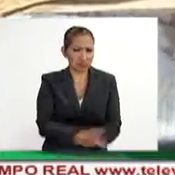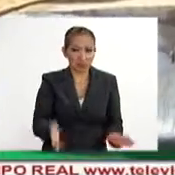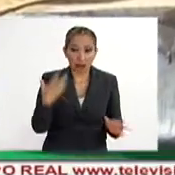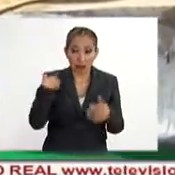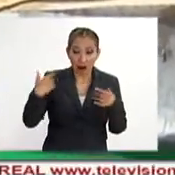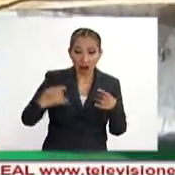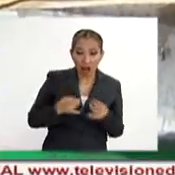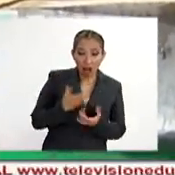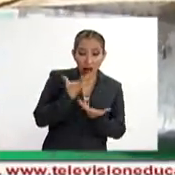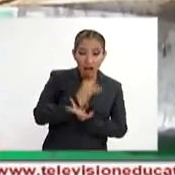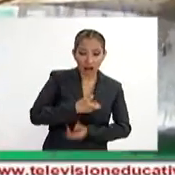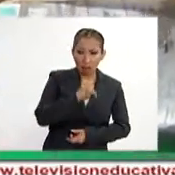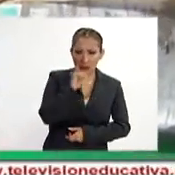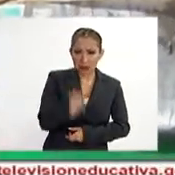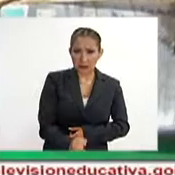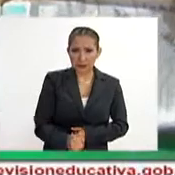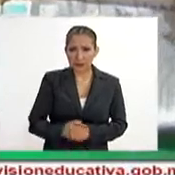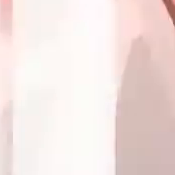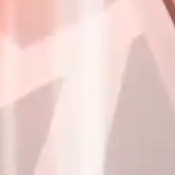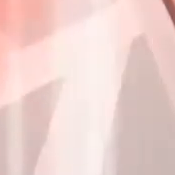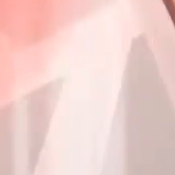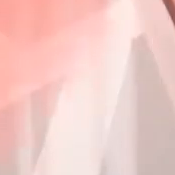los desmoraliza.